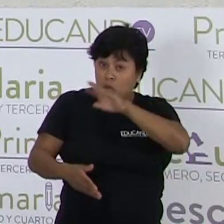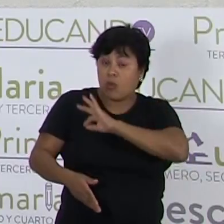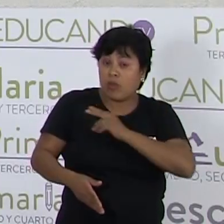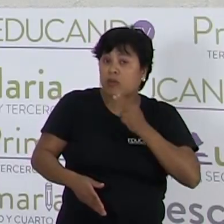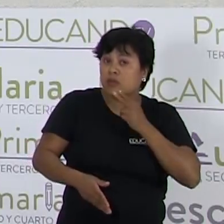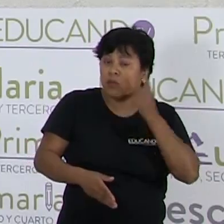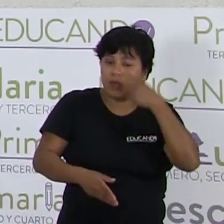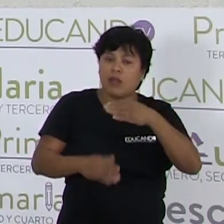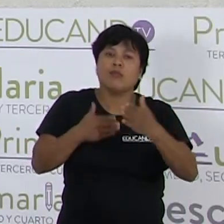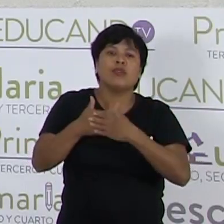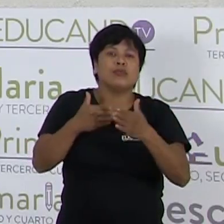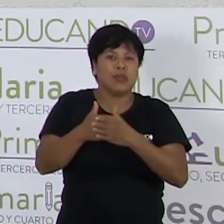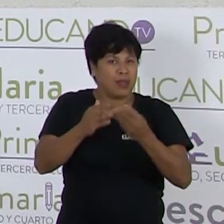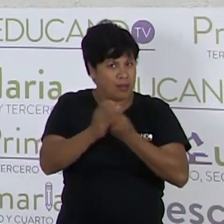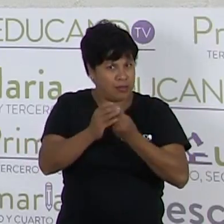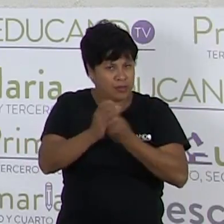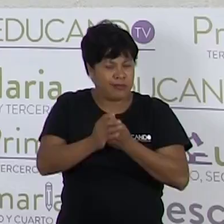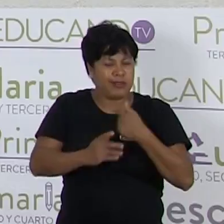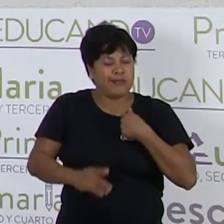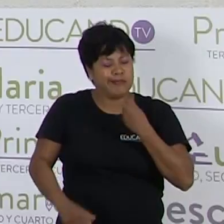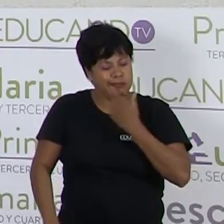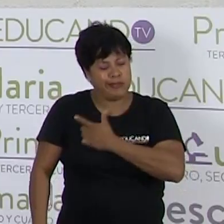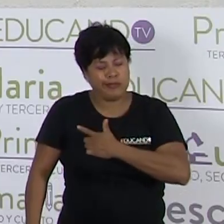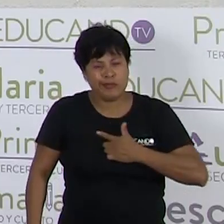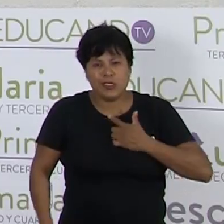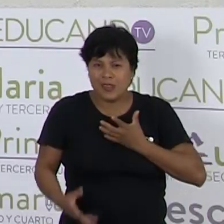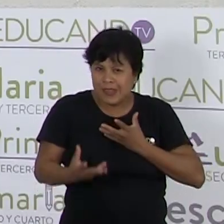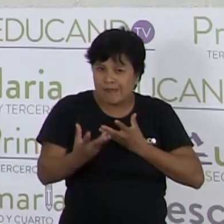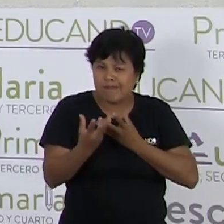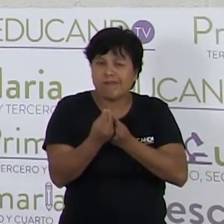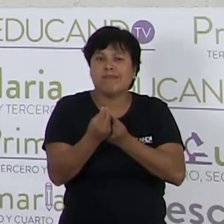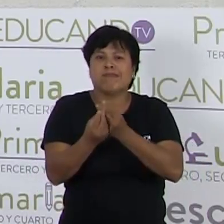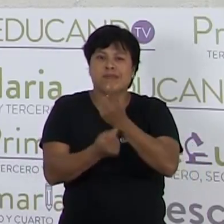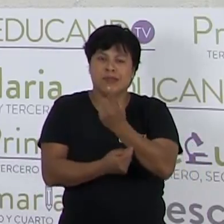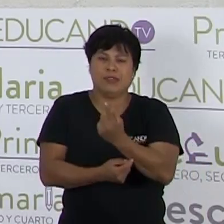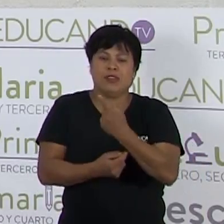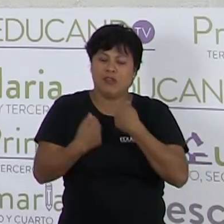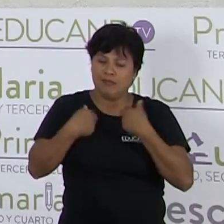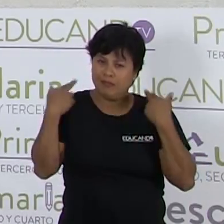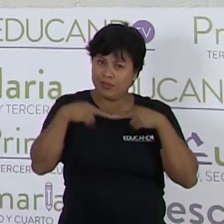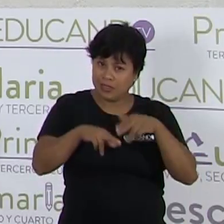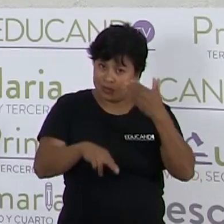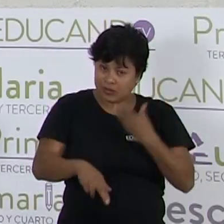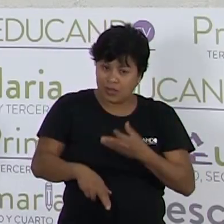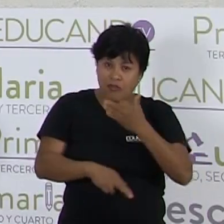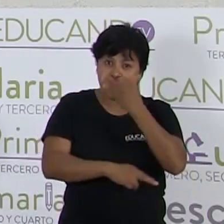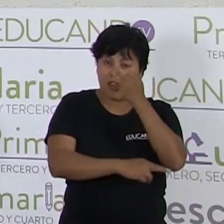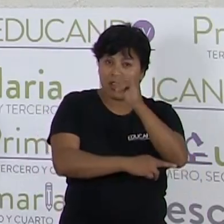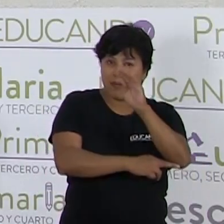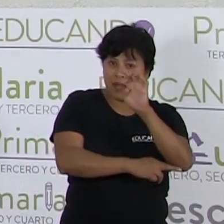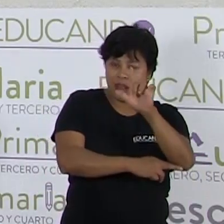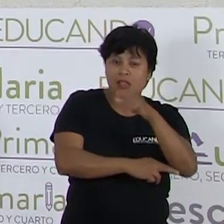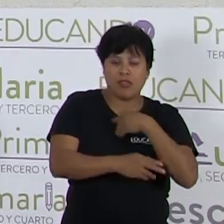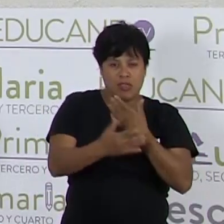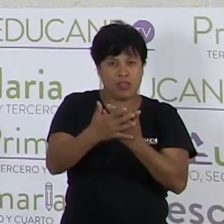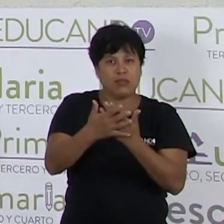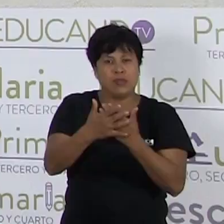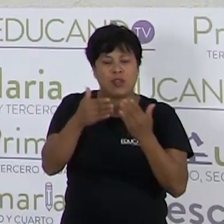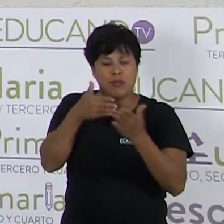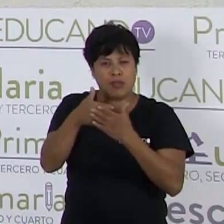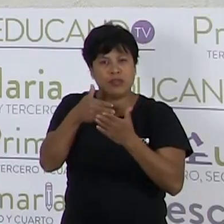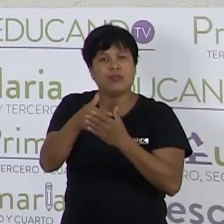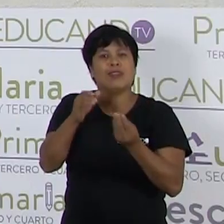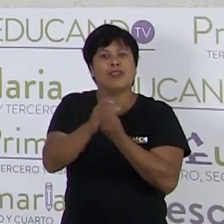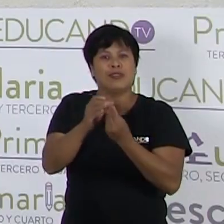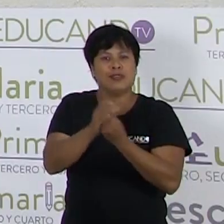tus siguientes clases. Fue un gusto estar contigo. Soy la maestra Floribel y te espero para la próxima